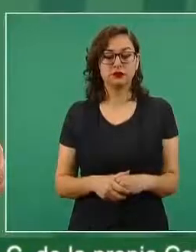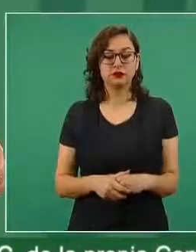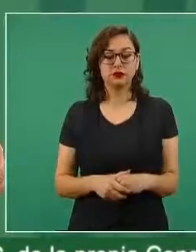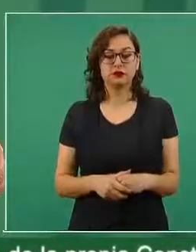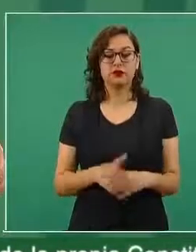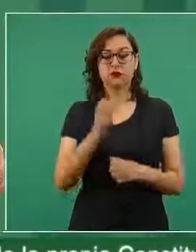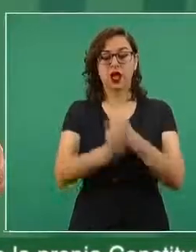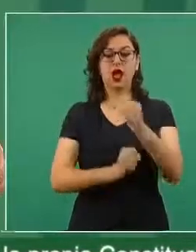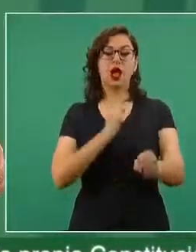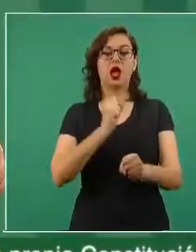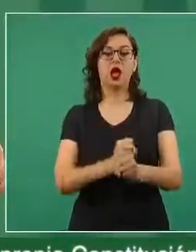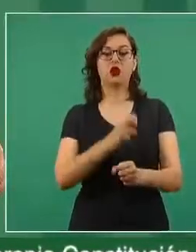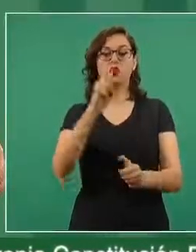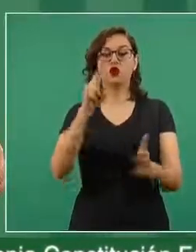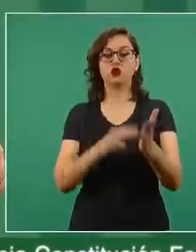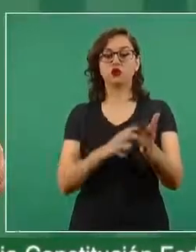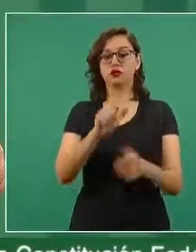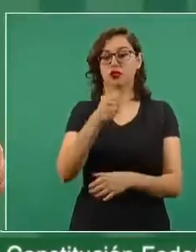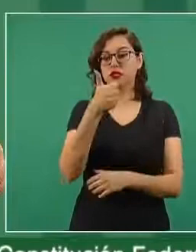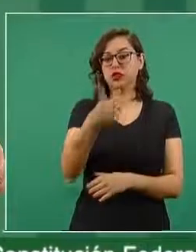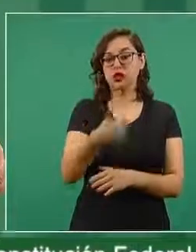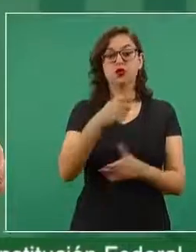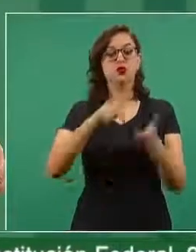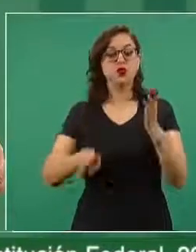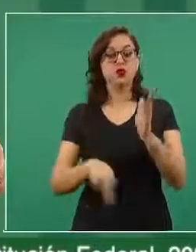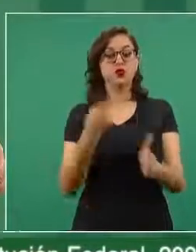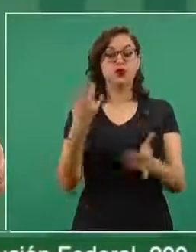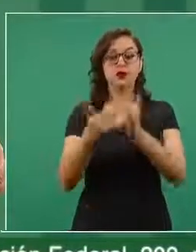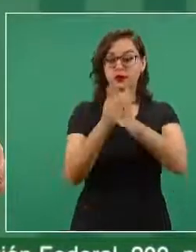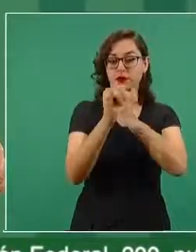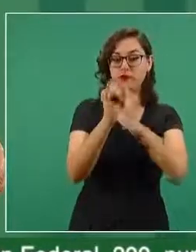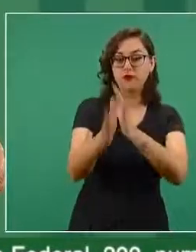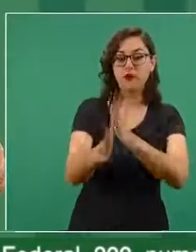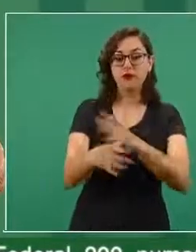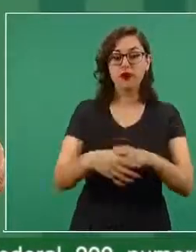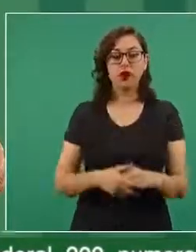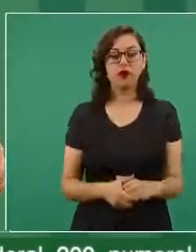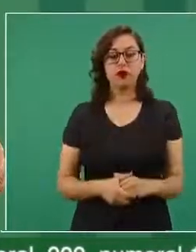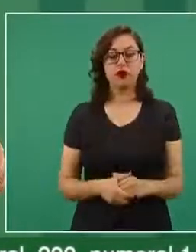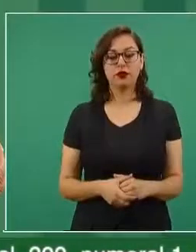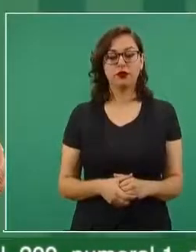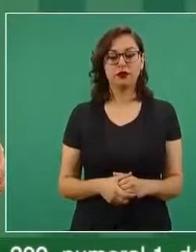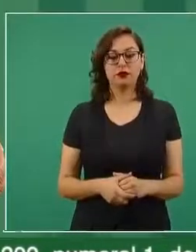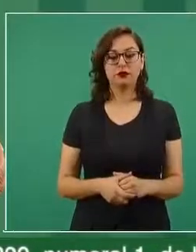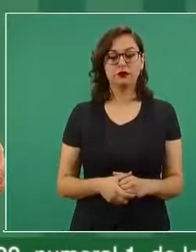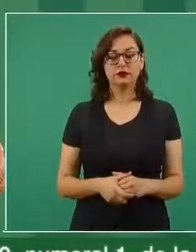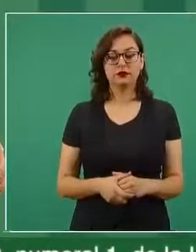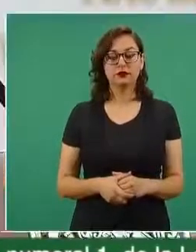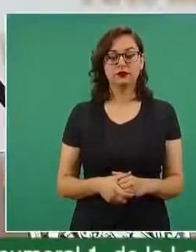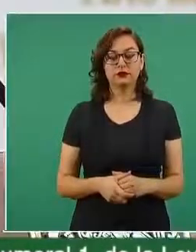del 2006. Nada más pensemos,